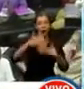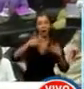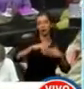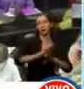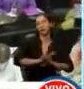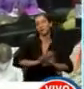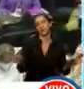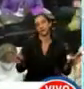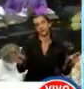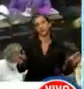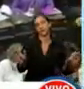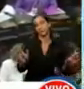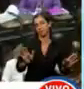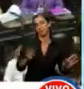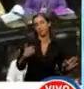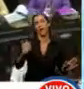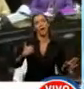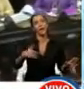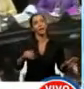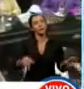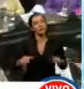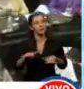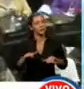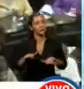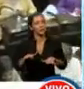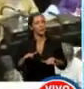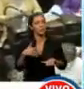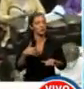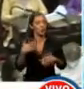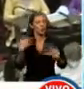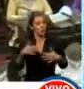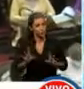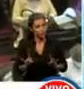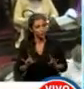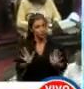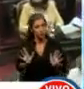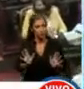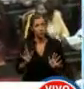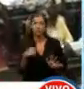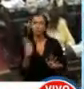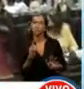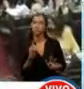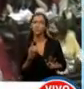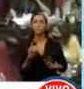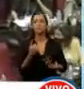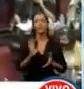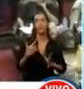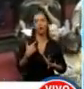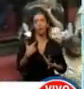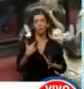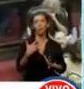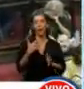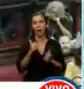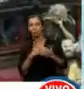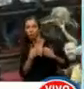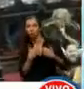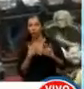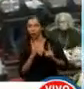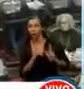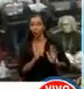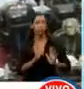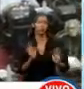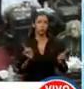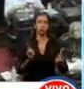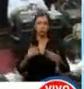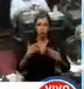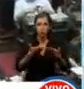Argentina está difícil. Entonces, no era jugar a las escondidas. Nosotros esta sesión especial no la hacíamos, la